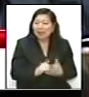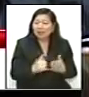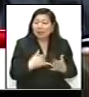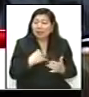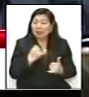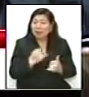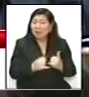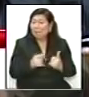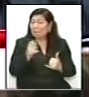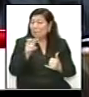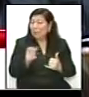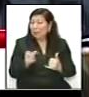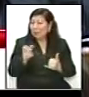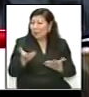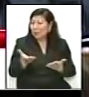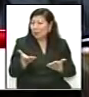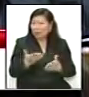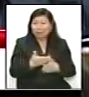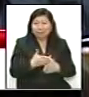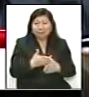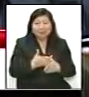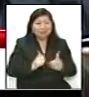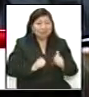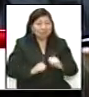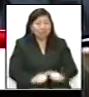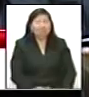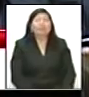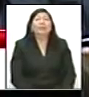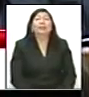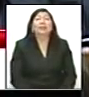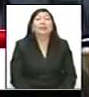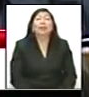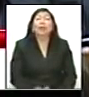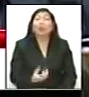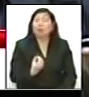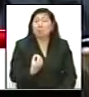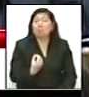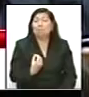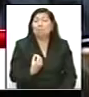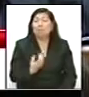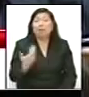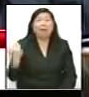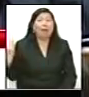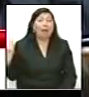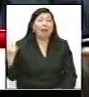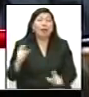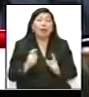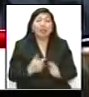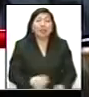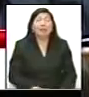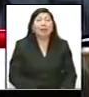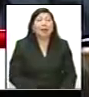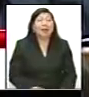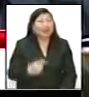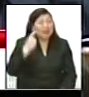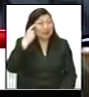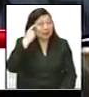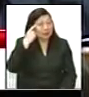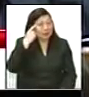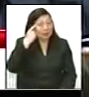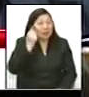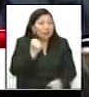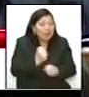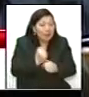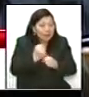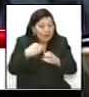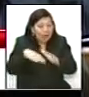determinados personajes que han tenido una participación activa, como lo ha demostrado congresista Miyashiro, quien trabajó allí en